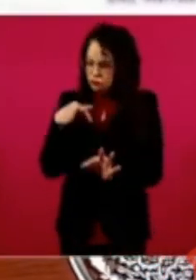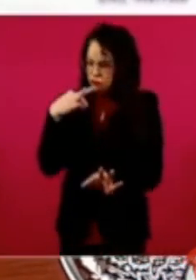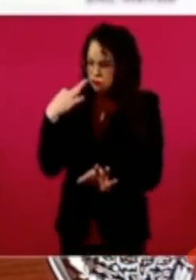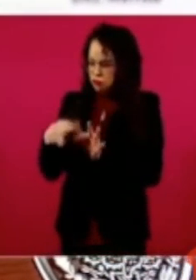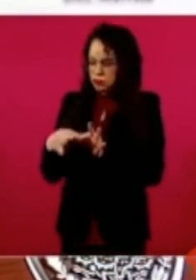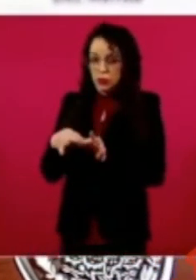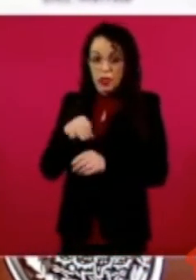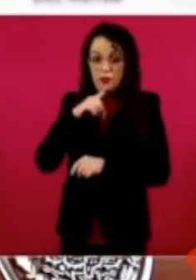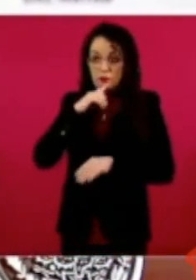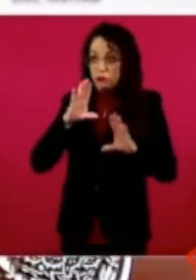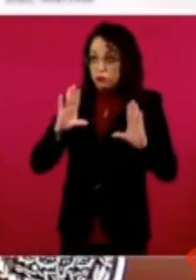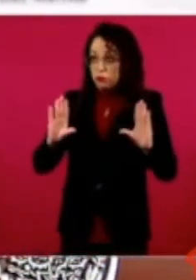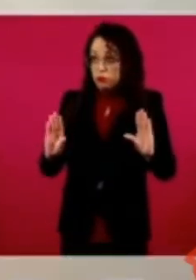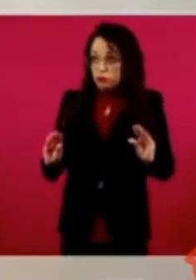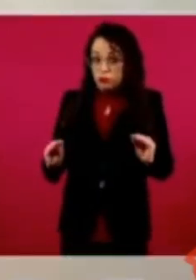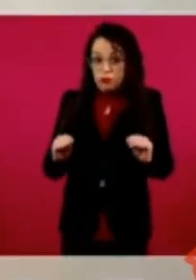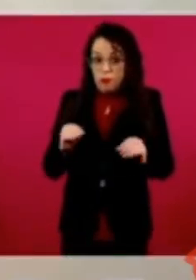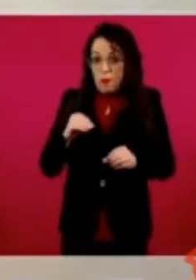Nunca